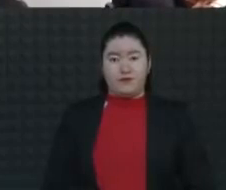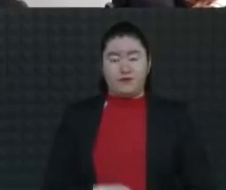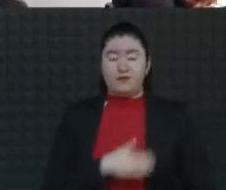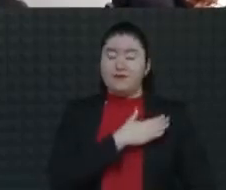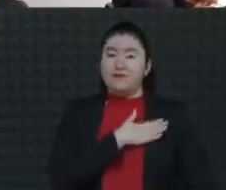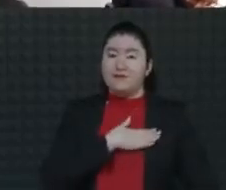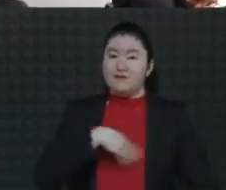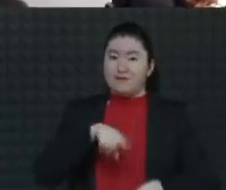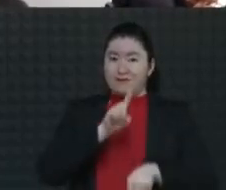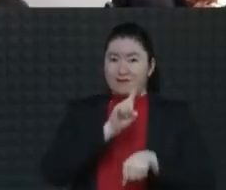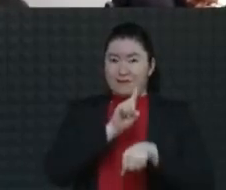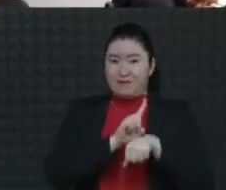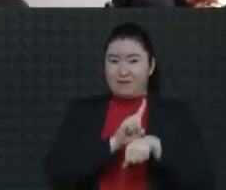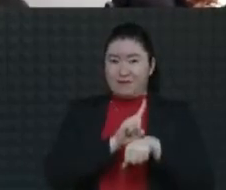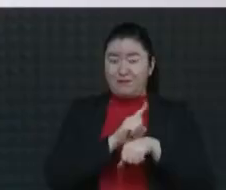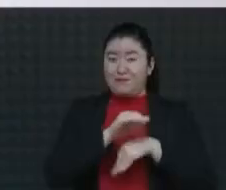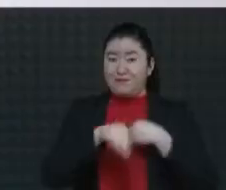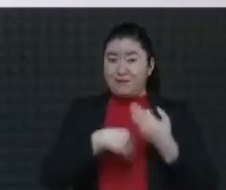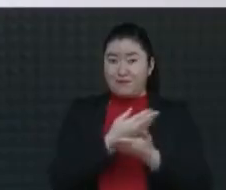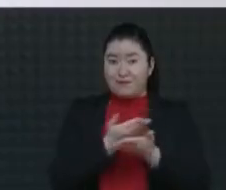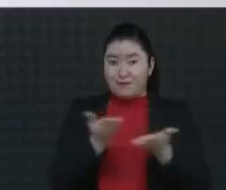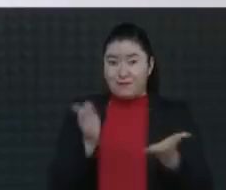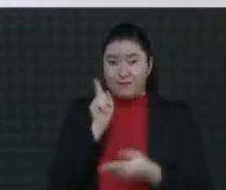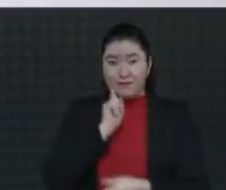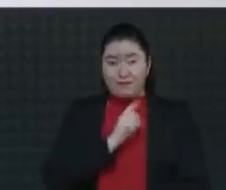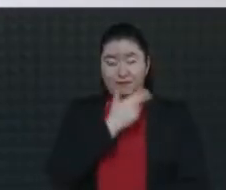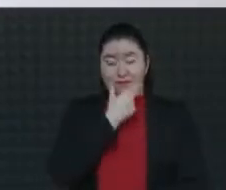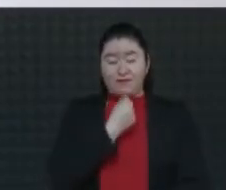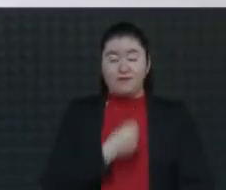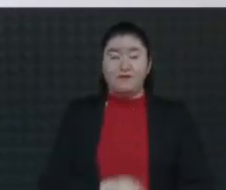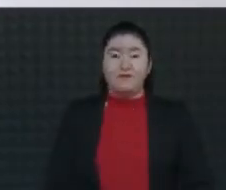Muy buenos días, tengan todos y todas.